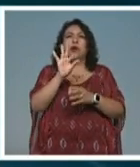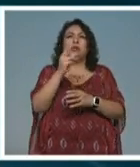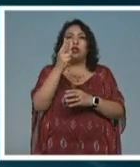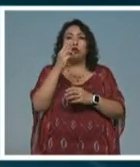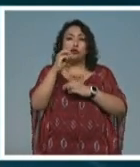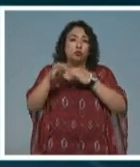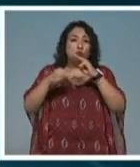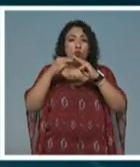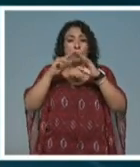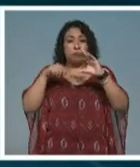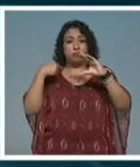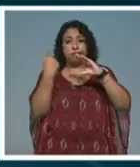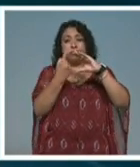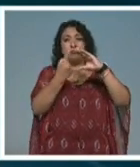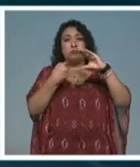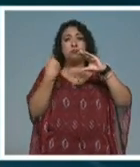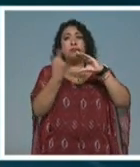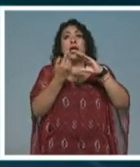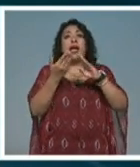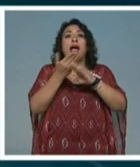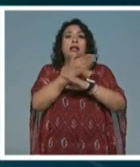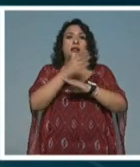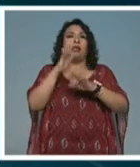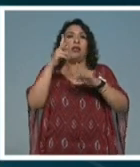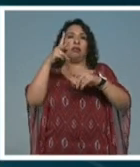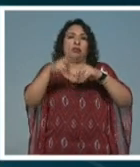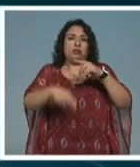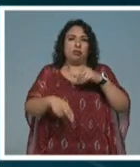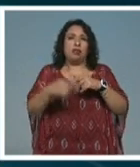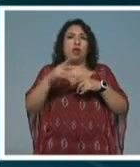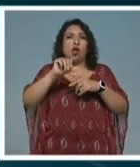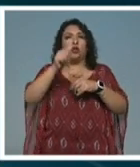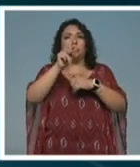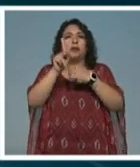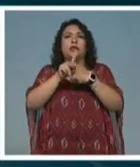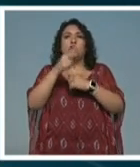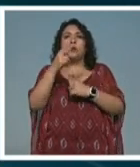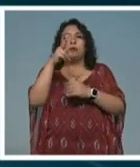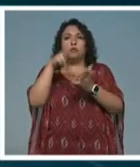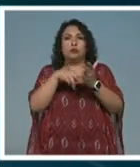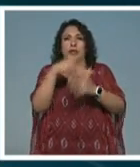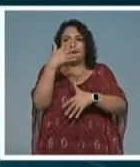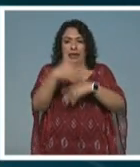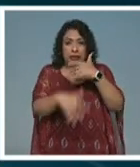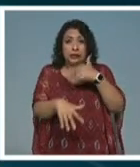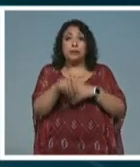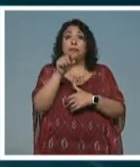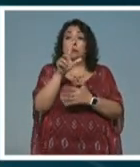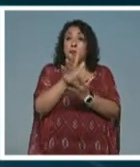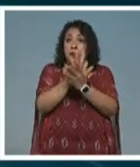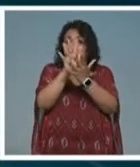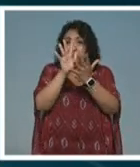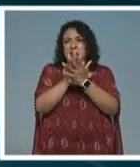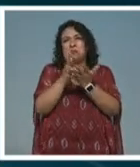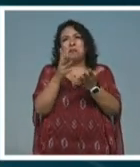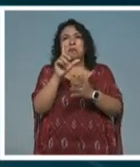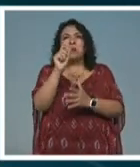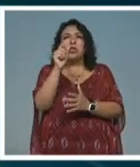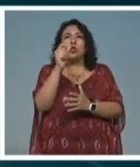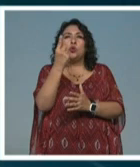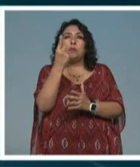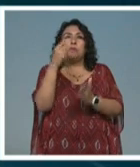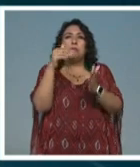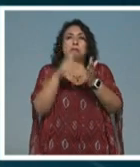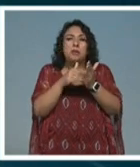vueltas al mundo antes de dejar de viajar al extranjero en noviembre de 2015. También ha participado en unos 21.000